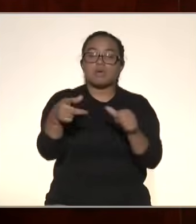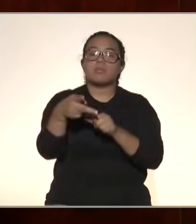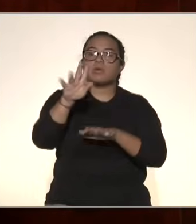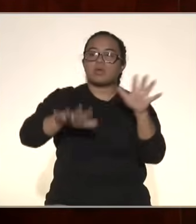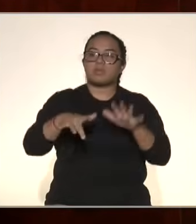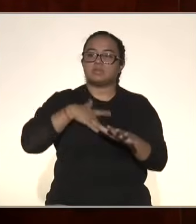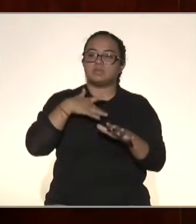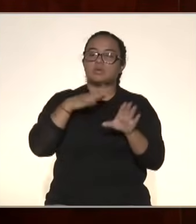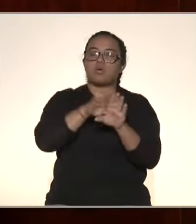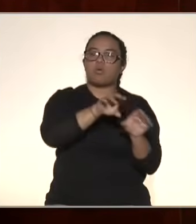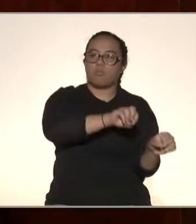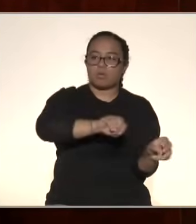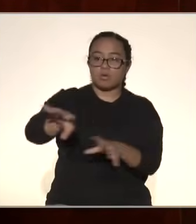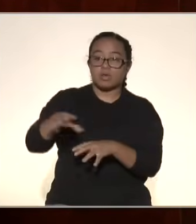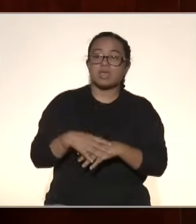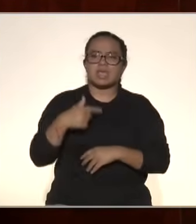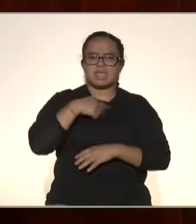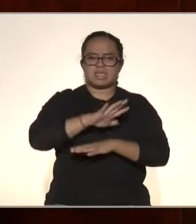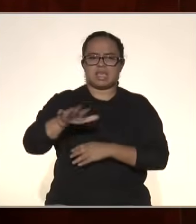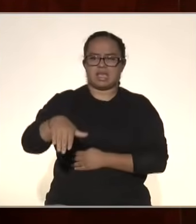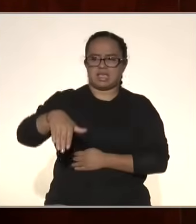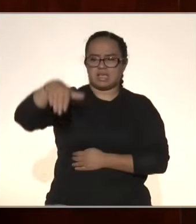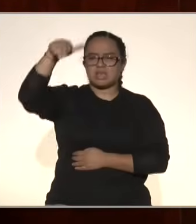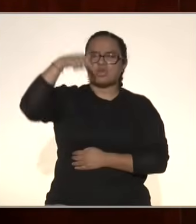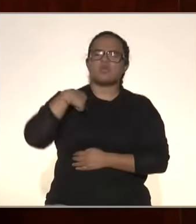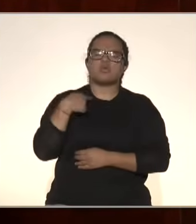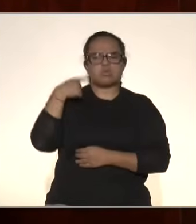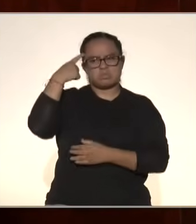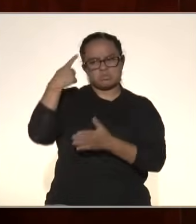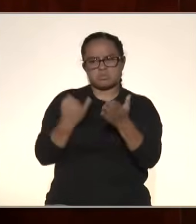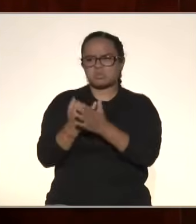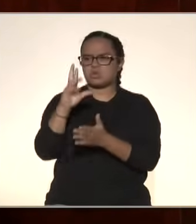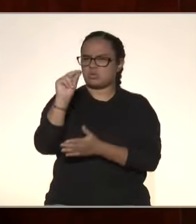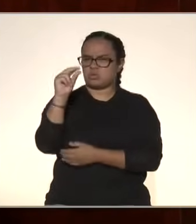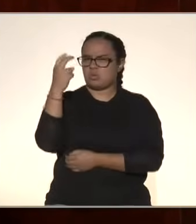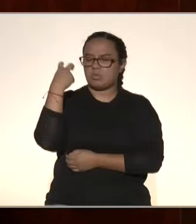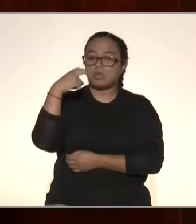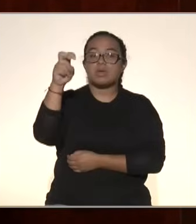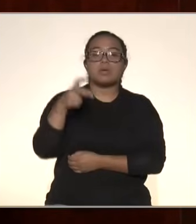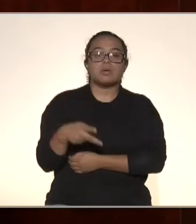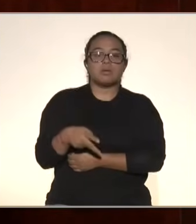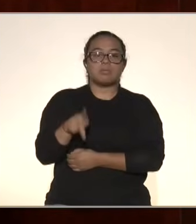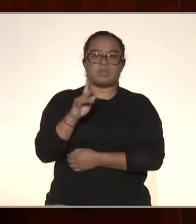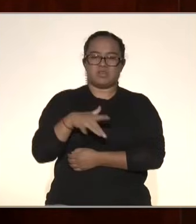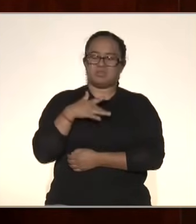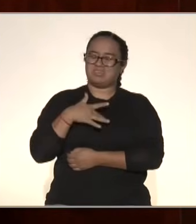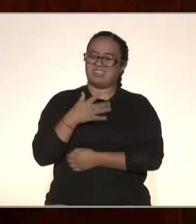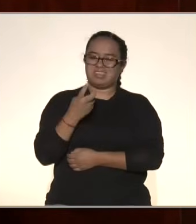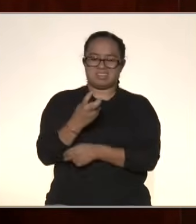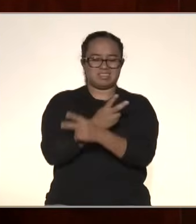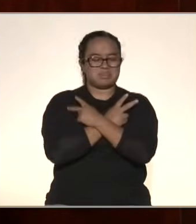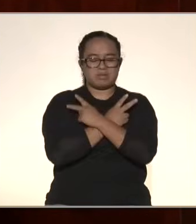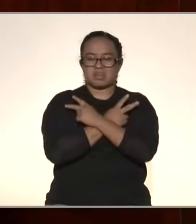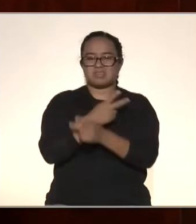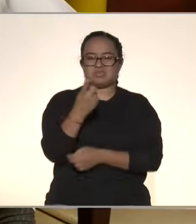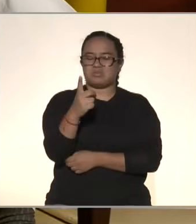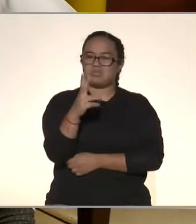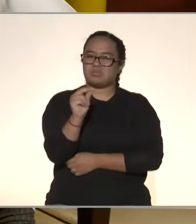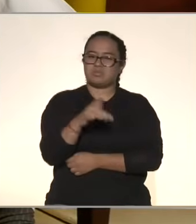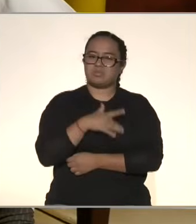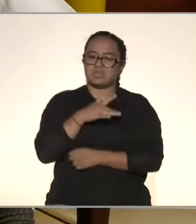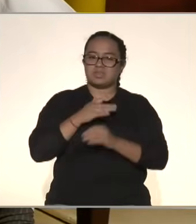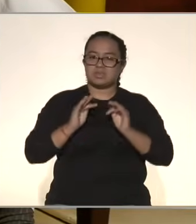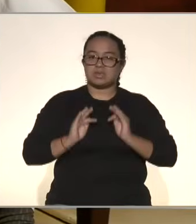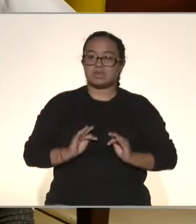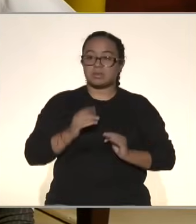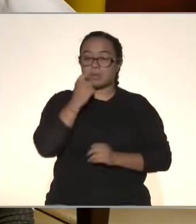cada año y aunque ya crecí y puedo elegir no viajar, sigo sintiendo ese repele por las vacaciones decembrinas. Mi propósito de